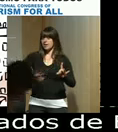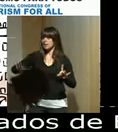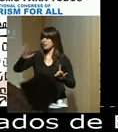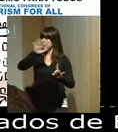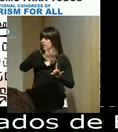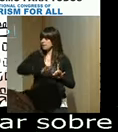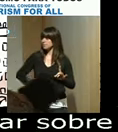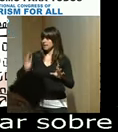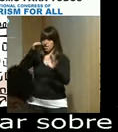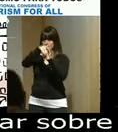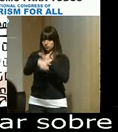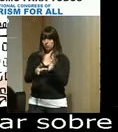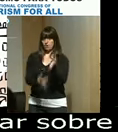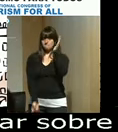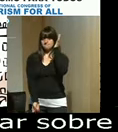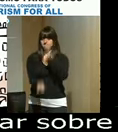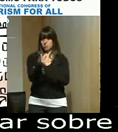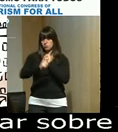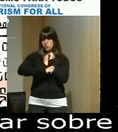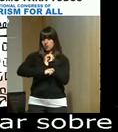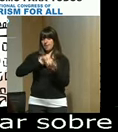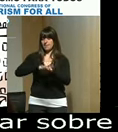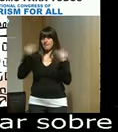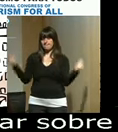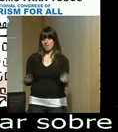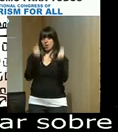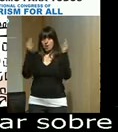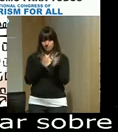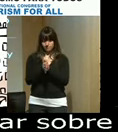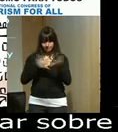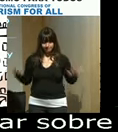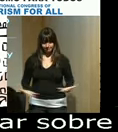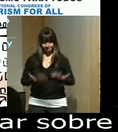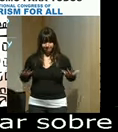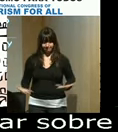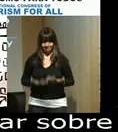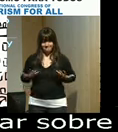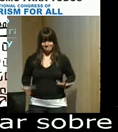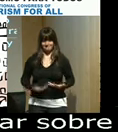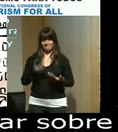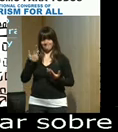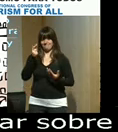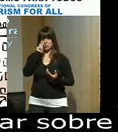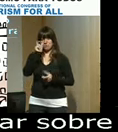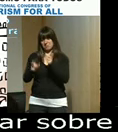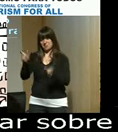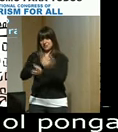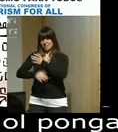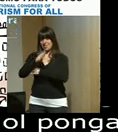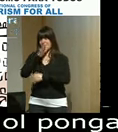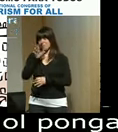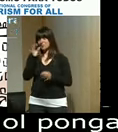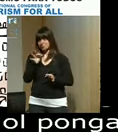para fomentar el turismo de las personas con discapacidad, ya que España pues es un país lógicamente netamente turista, una industria turística